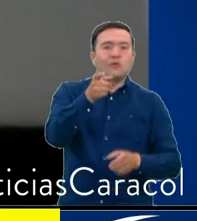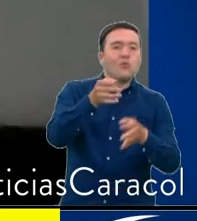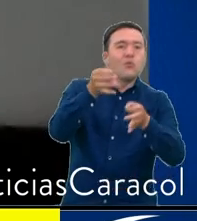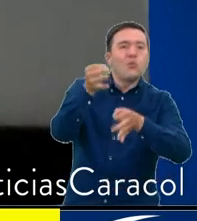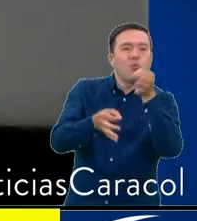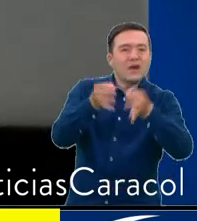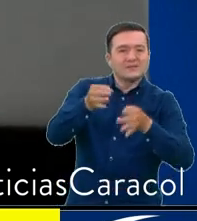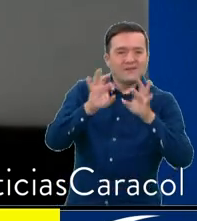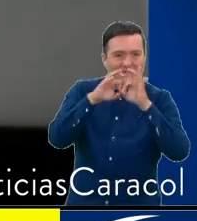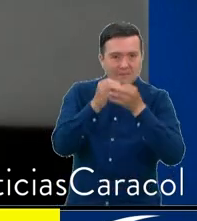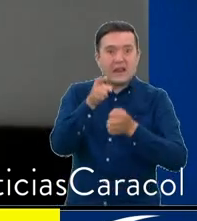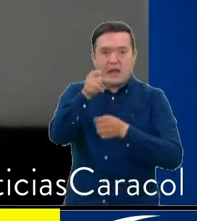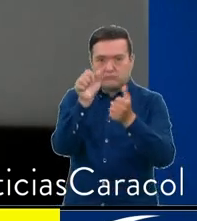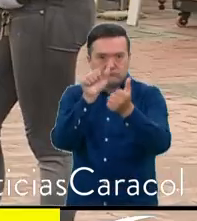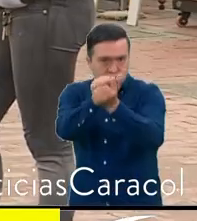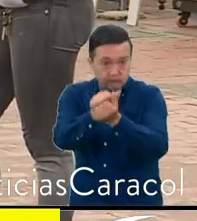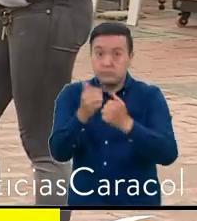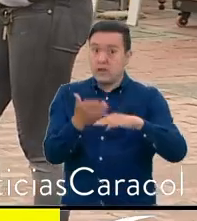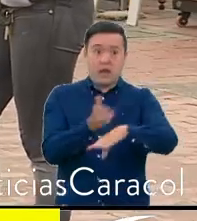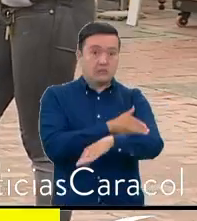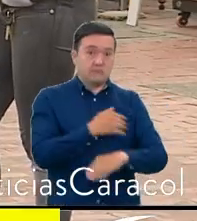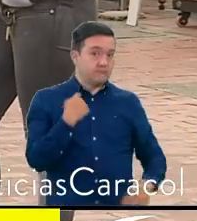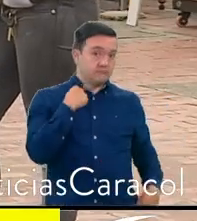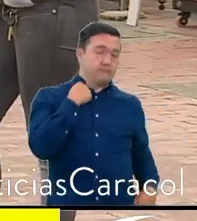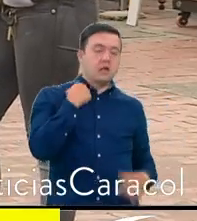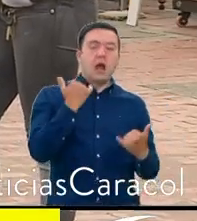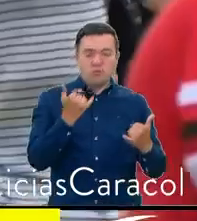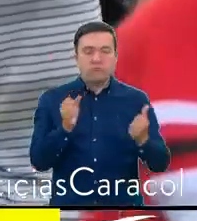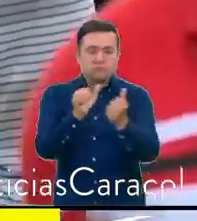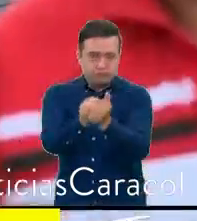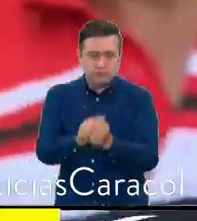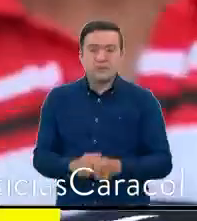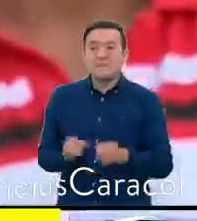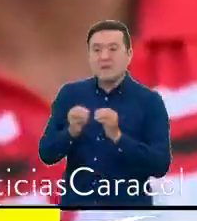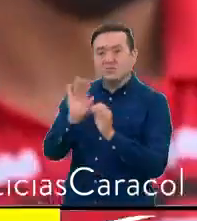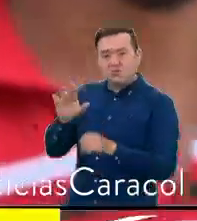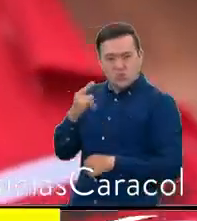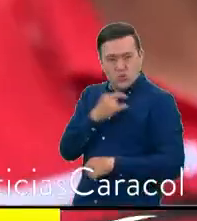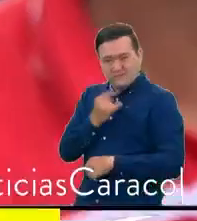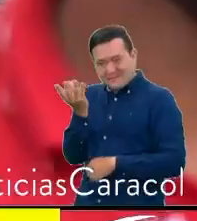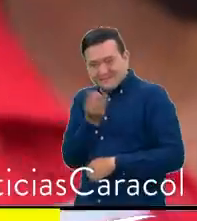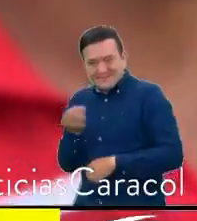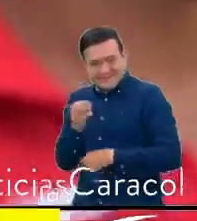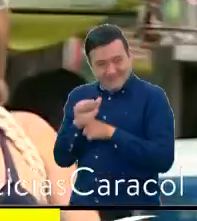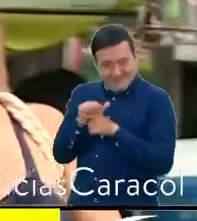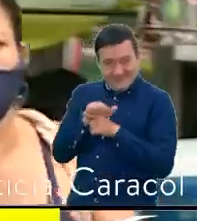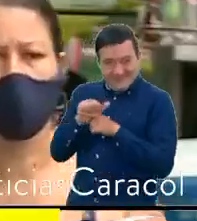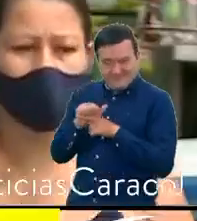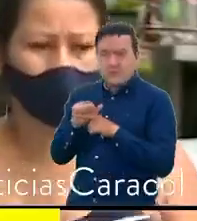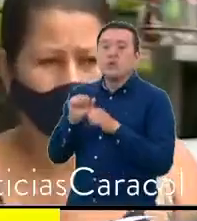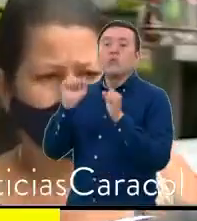lo teníamos como una posibilidad. También los consultorios jurídicos podrán apoyar en aquellos procesos que